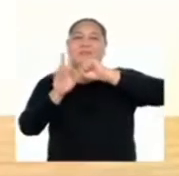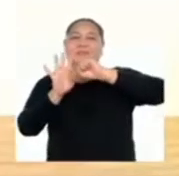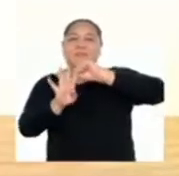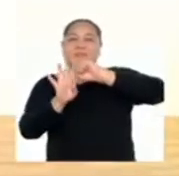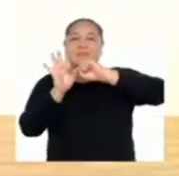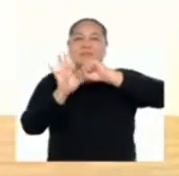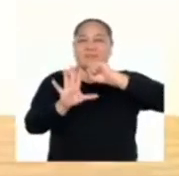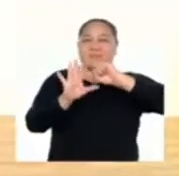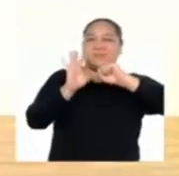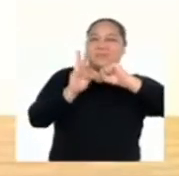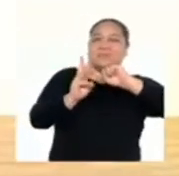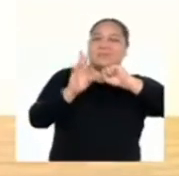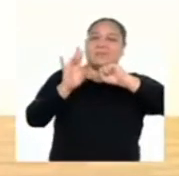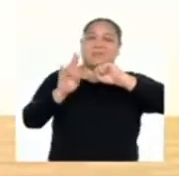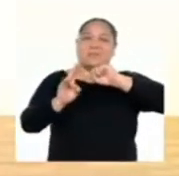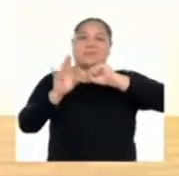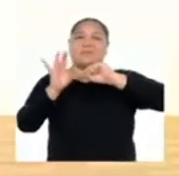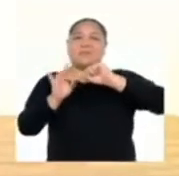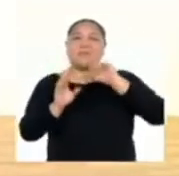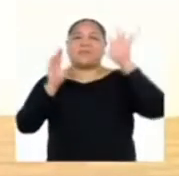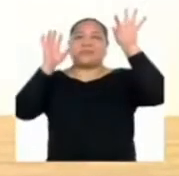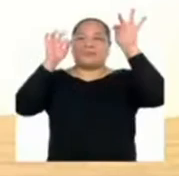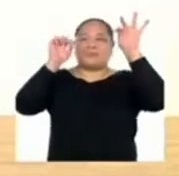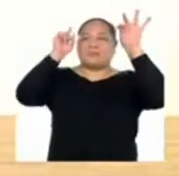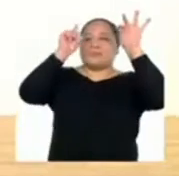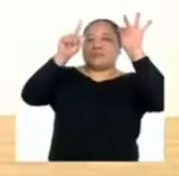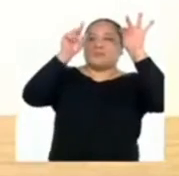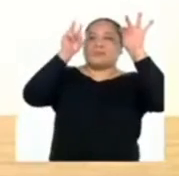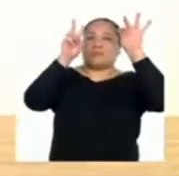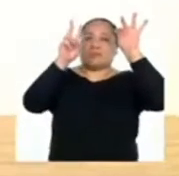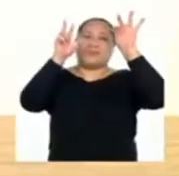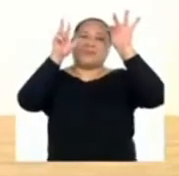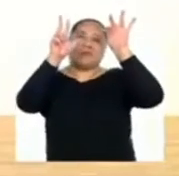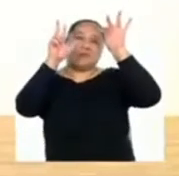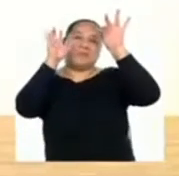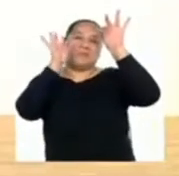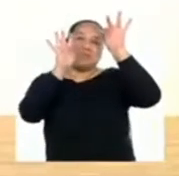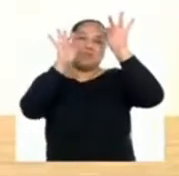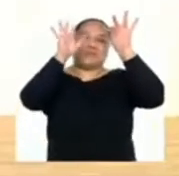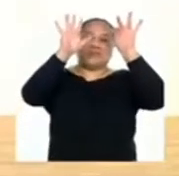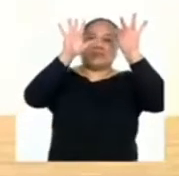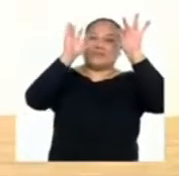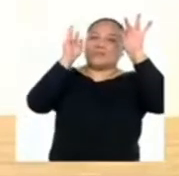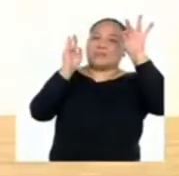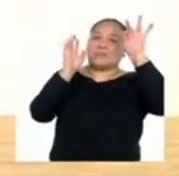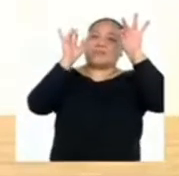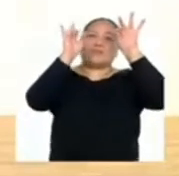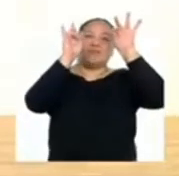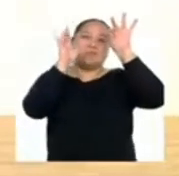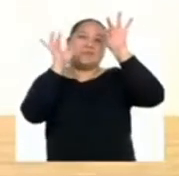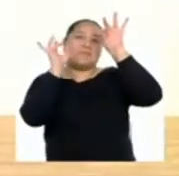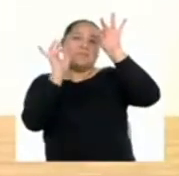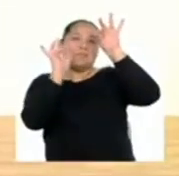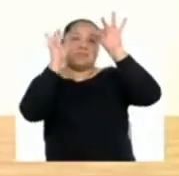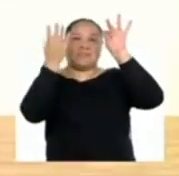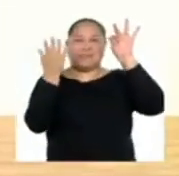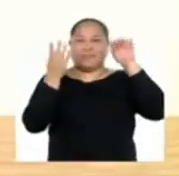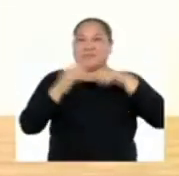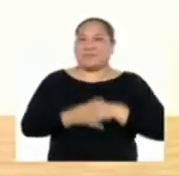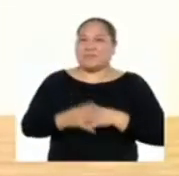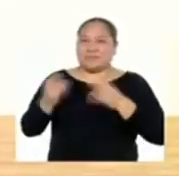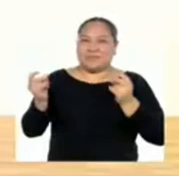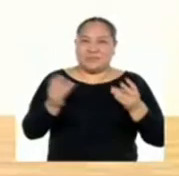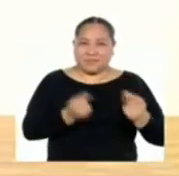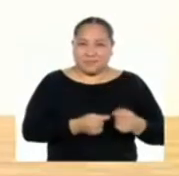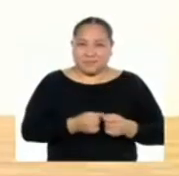2, 3, 4, 5, 6, 7, 8 y cuelgo. 5, 6, 7, va. Vamos a hacerlo